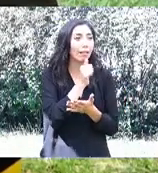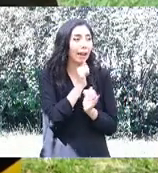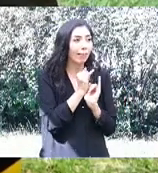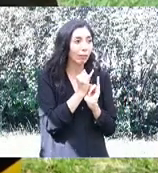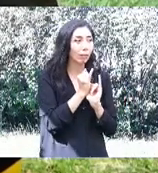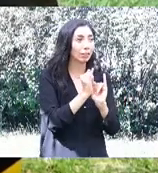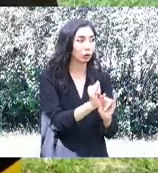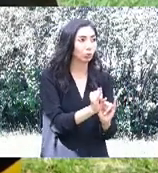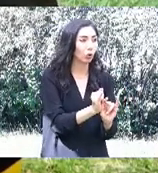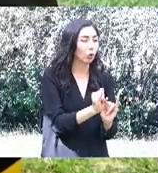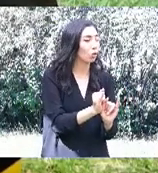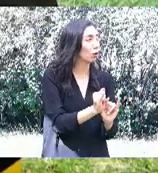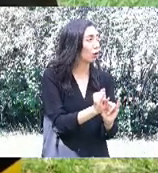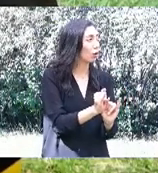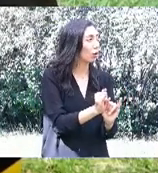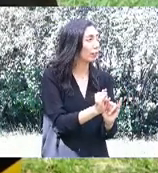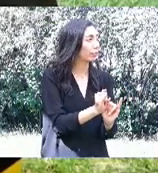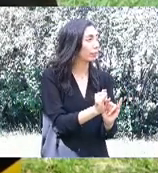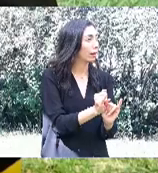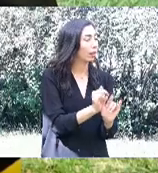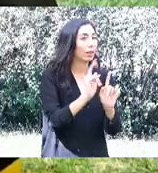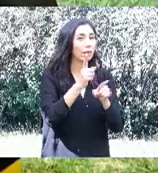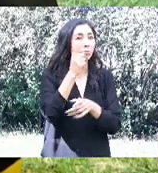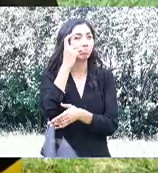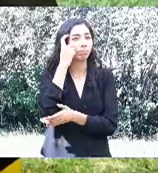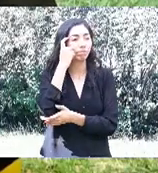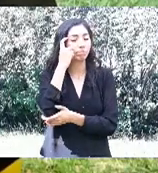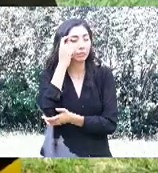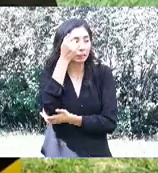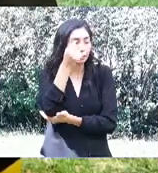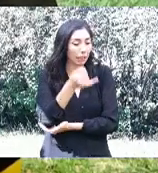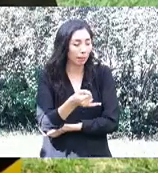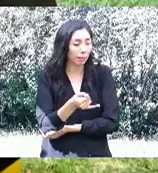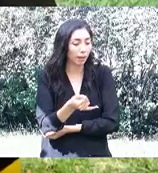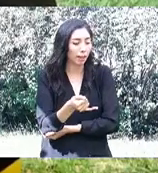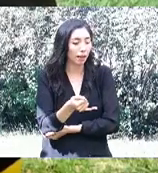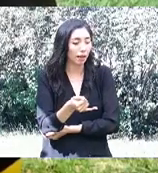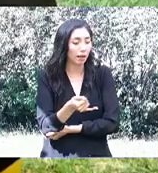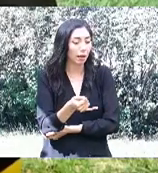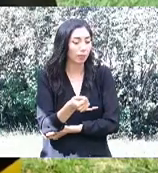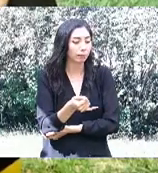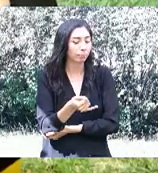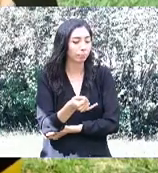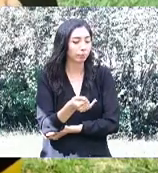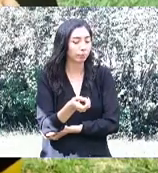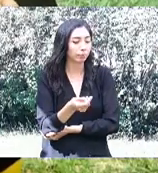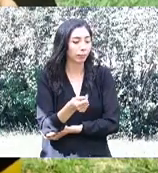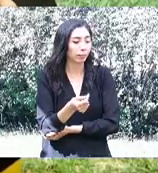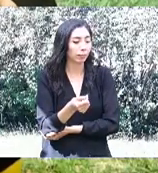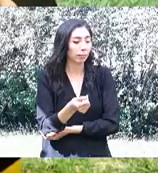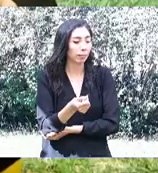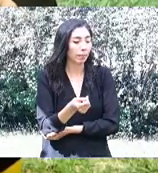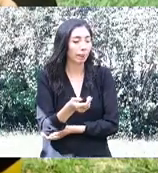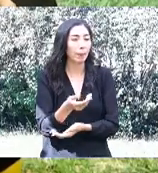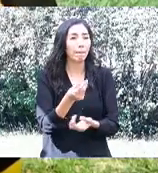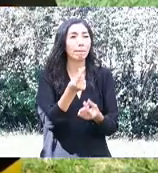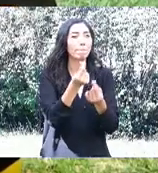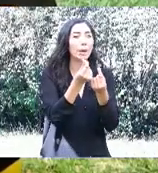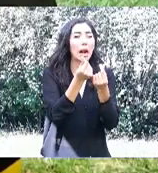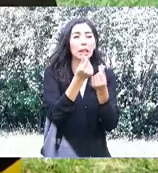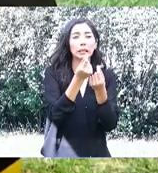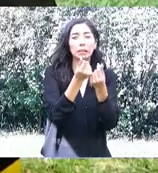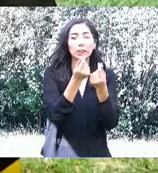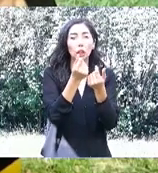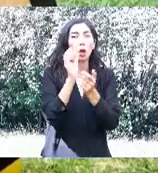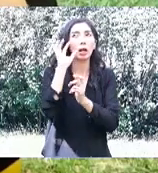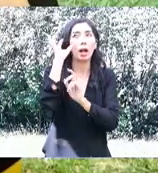a lo que principalmente nos tenemos que referir siempre es a a un fenómeno que hoy día es muy similar a lo que pasa con